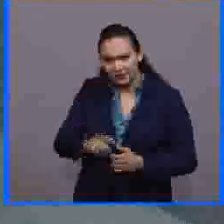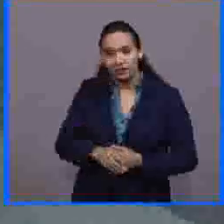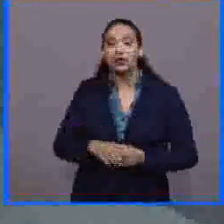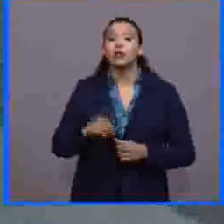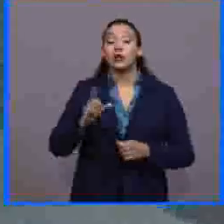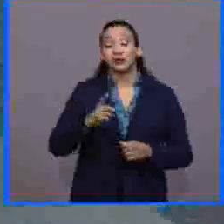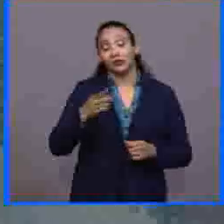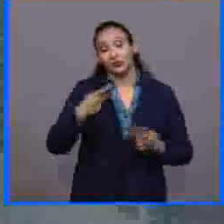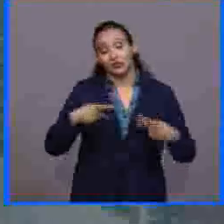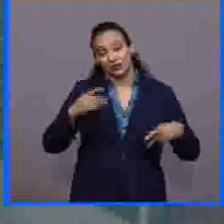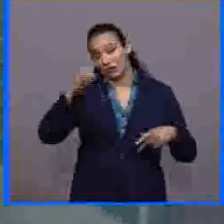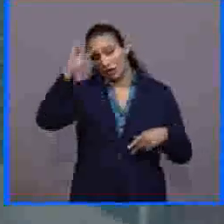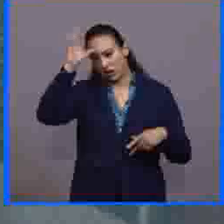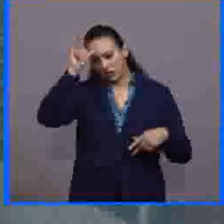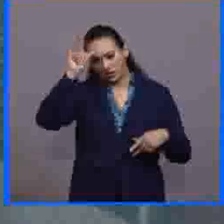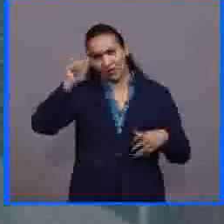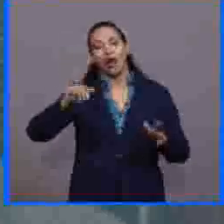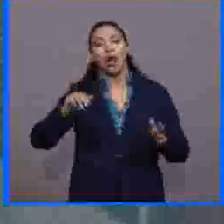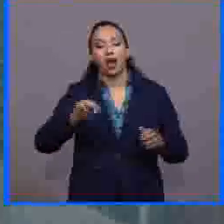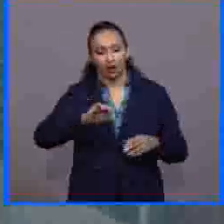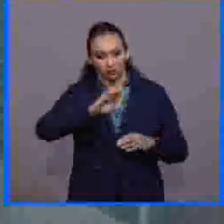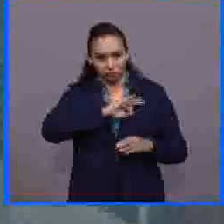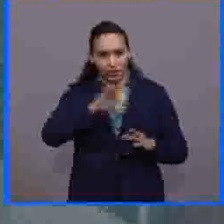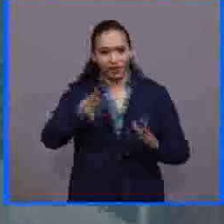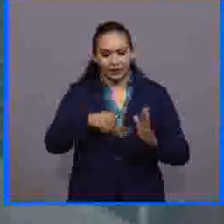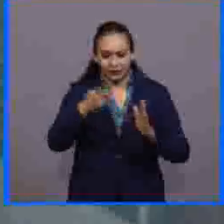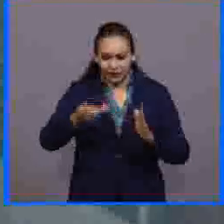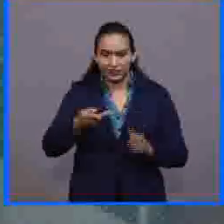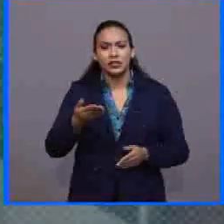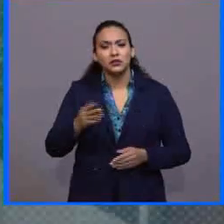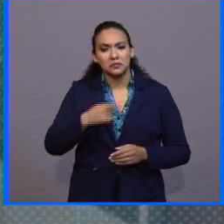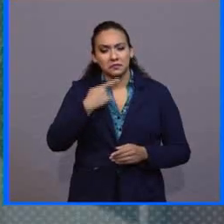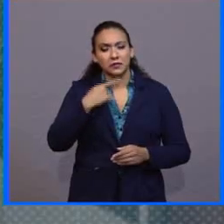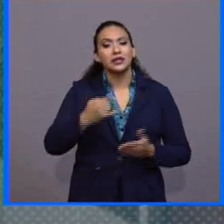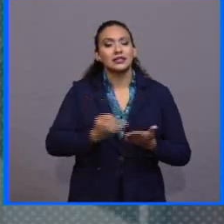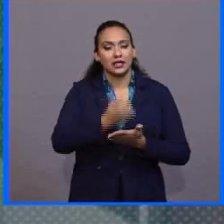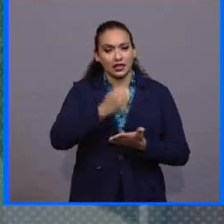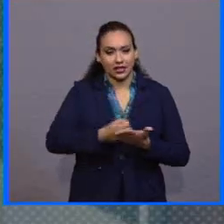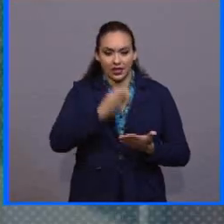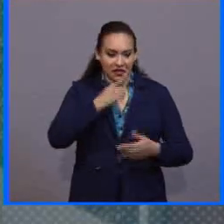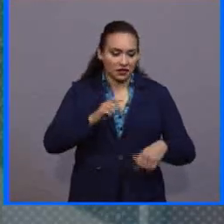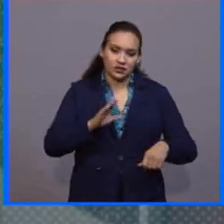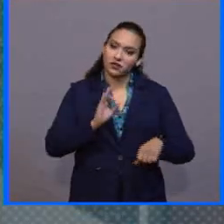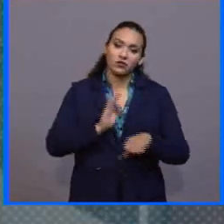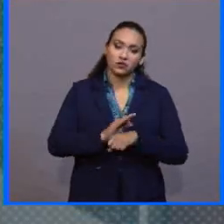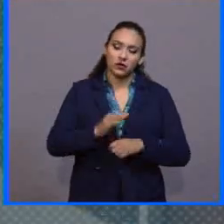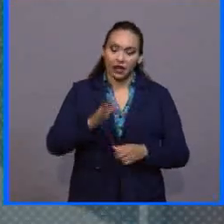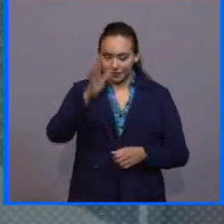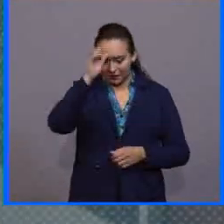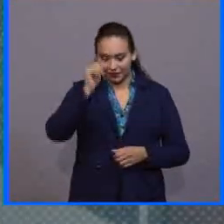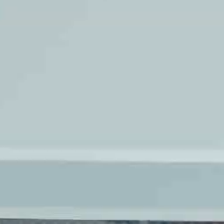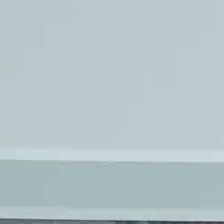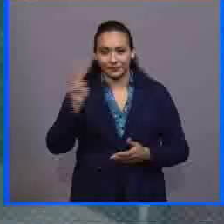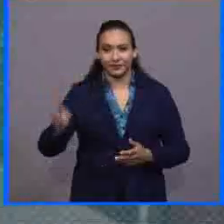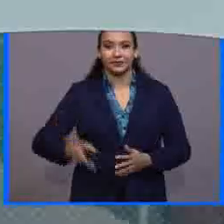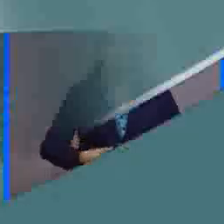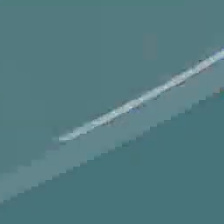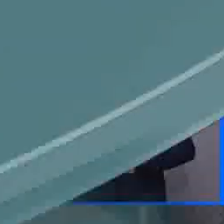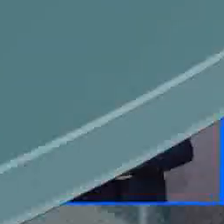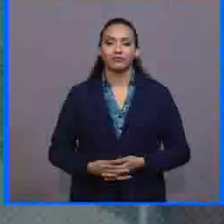se interpone contra el auto que declara cumplida una sentencia de amparo indirecto. Vamos a ver.